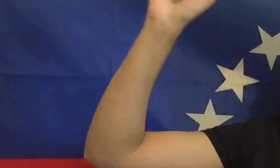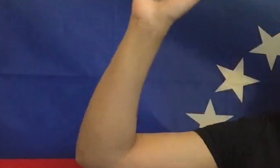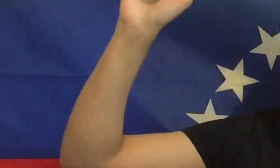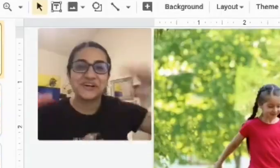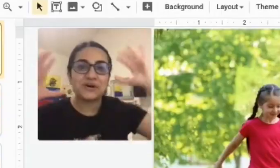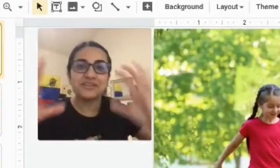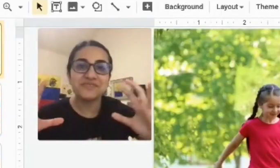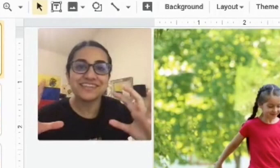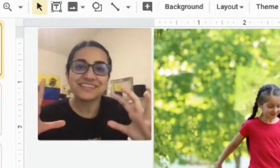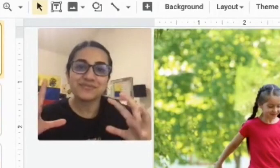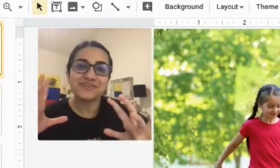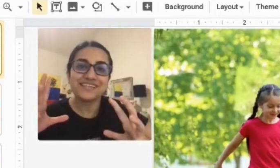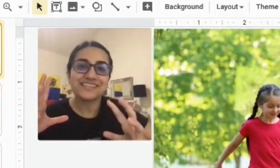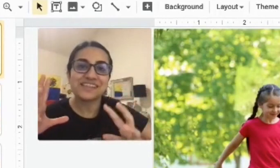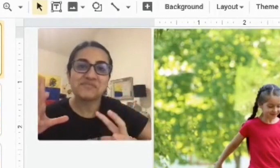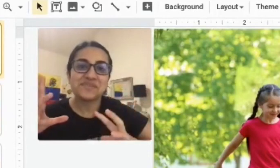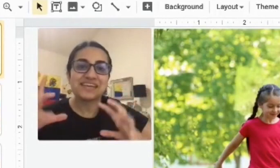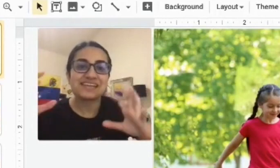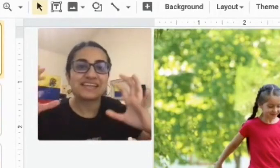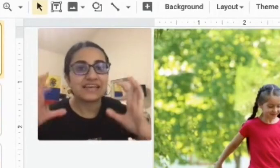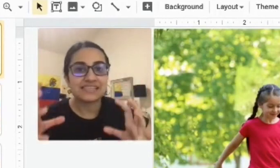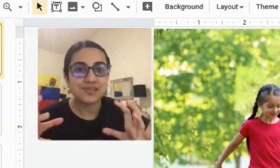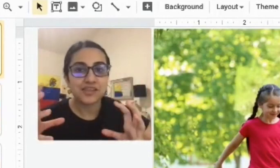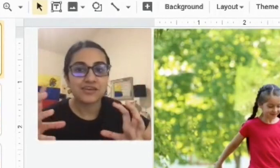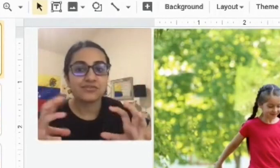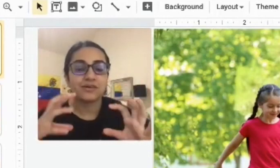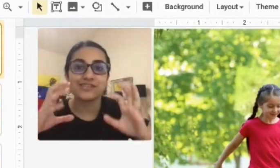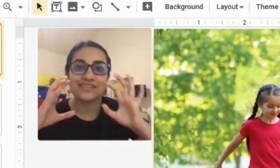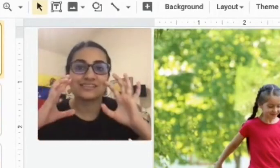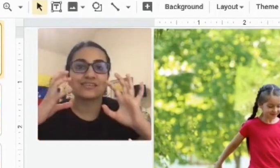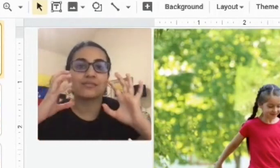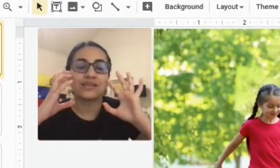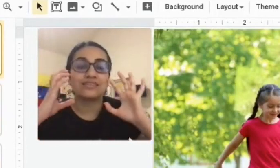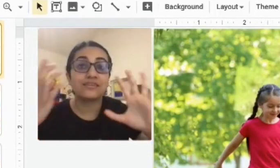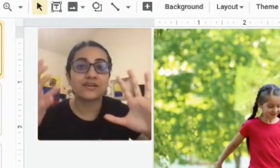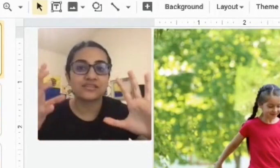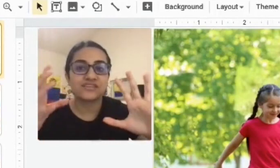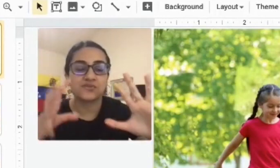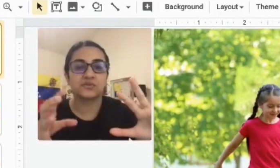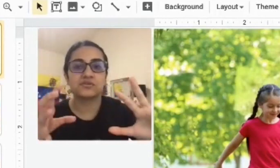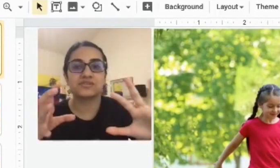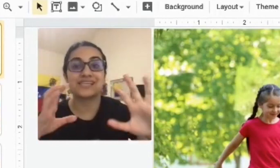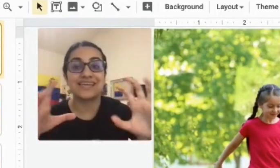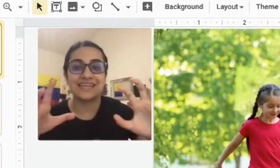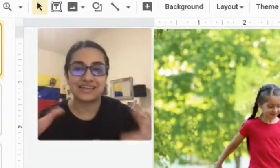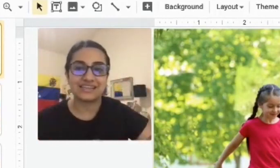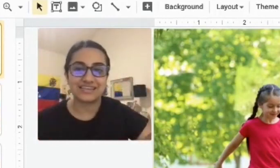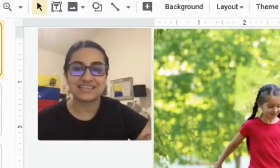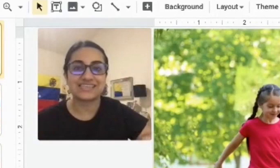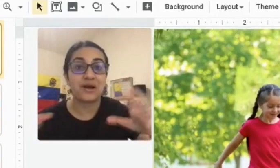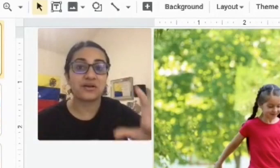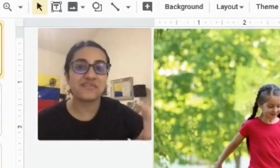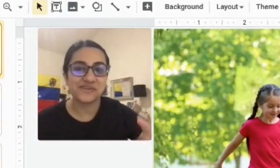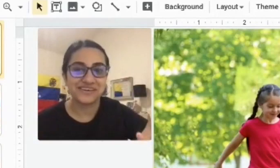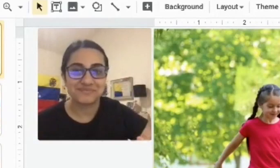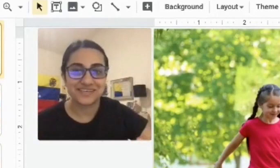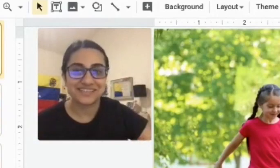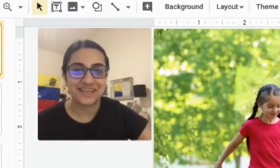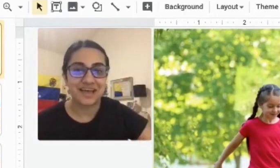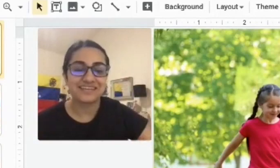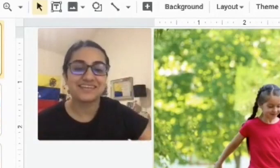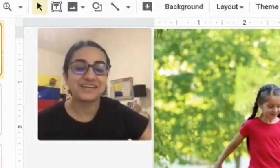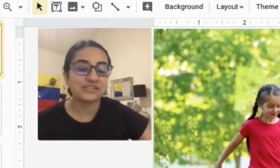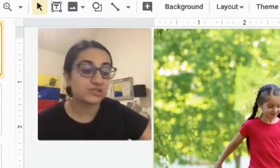ahora voy a empezar. Obviamente espero que estén bien y en este video vamos a describir diferentes fotos en inglés. Y ahora voy